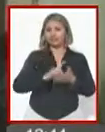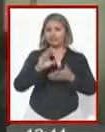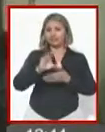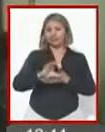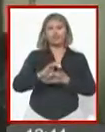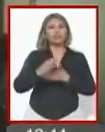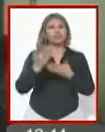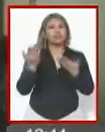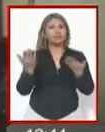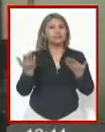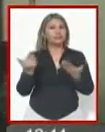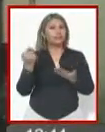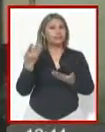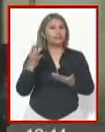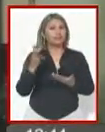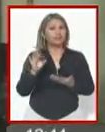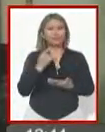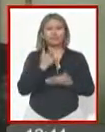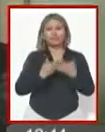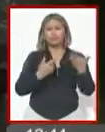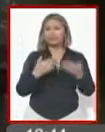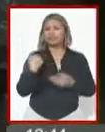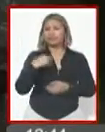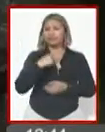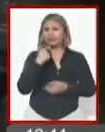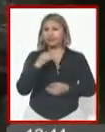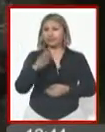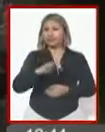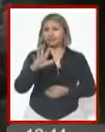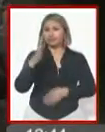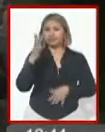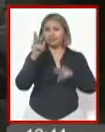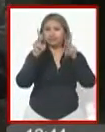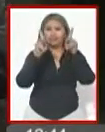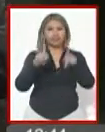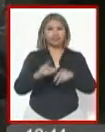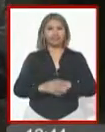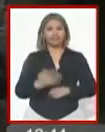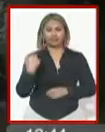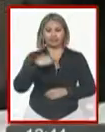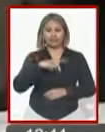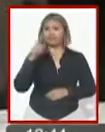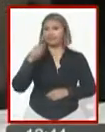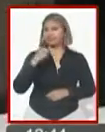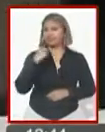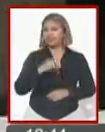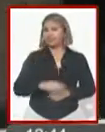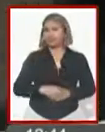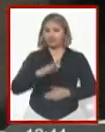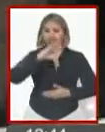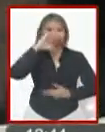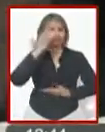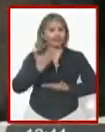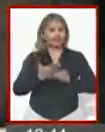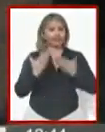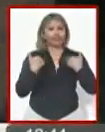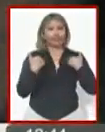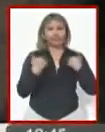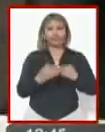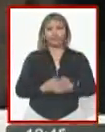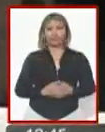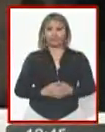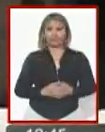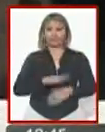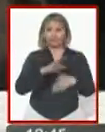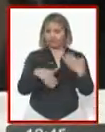y no sabíamos de un día, el día siguiente nos ha retirado. Somos 45 pesos, nosotros necesitamos tierras, nuestros hijos tenemos que mantener y